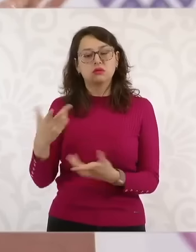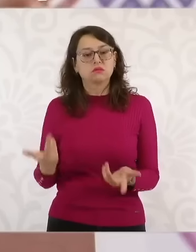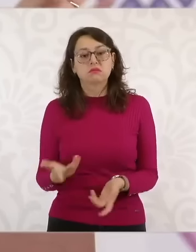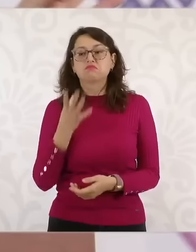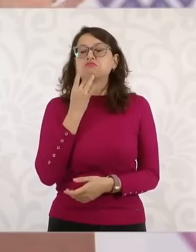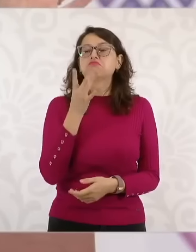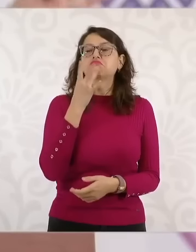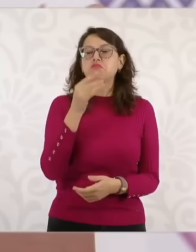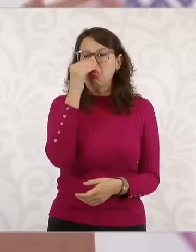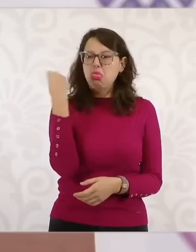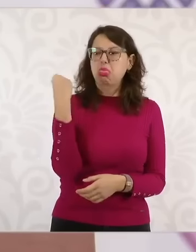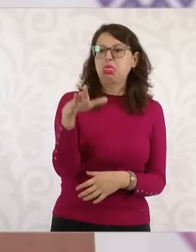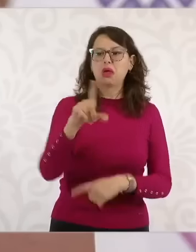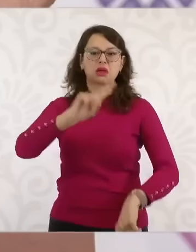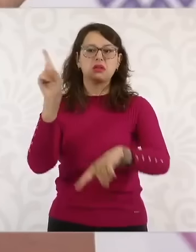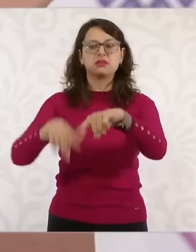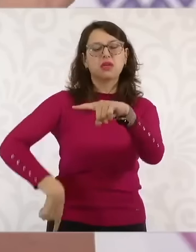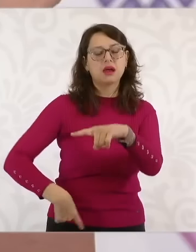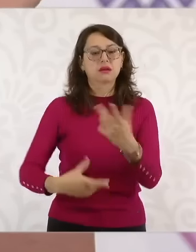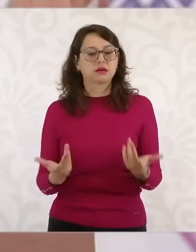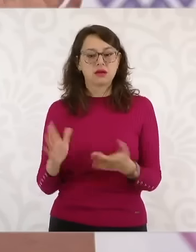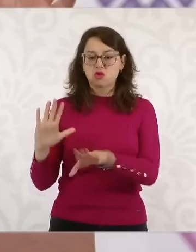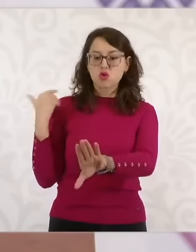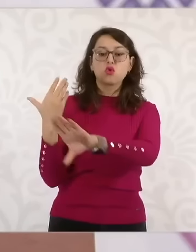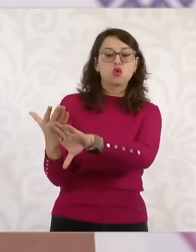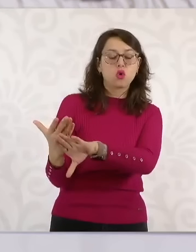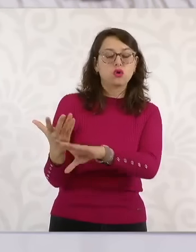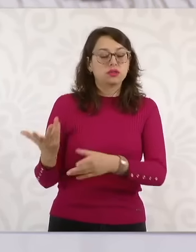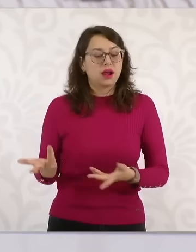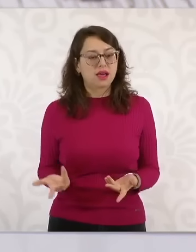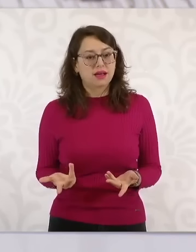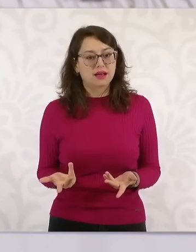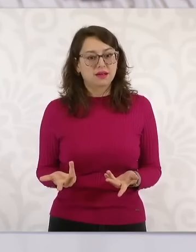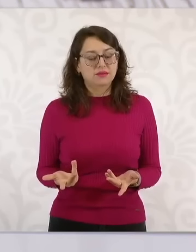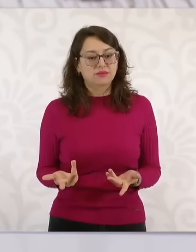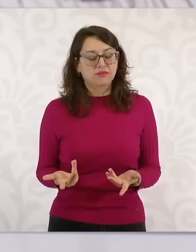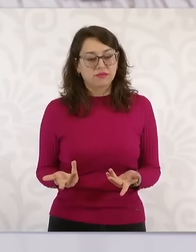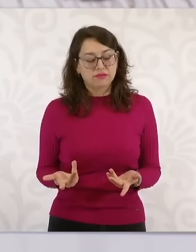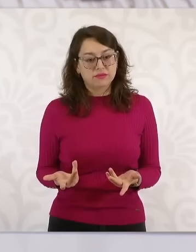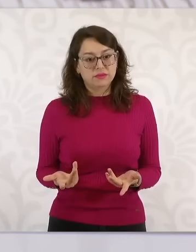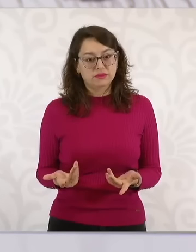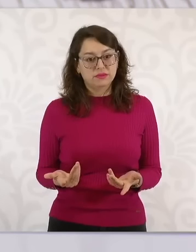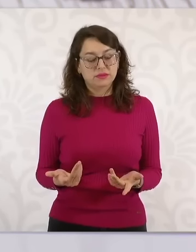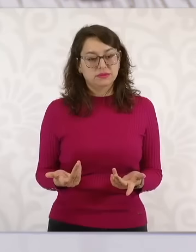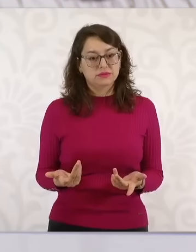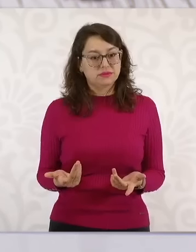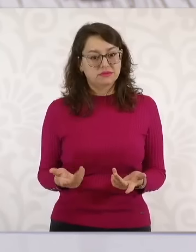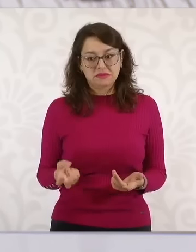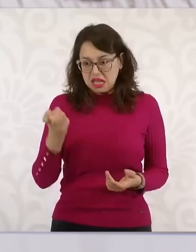menor, solamente porque no querían, o querían hacerle daño a Morena en ese momento en